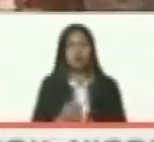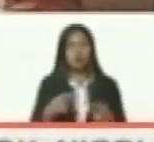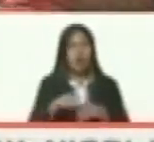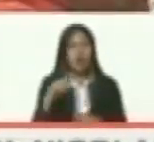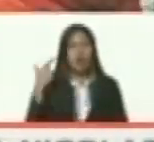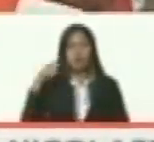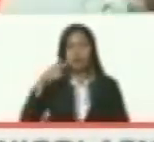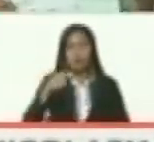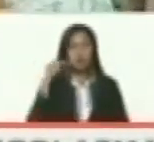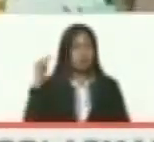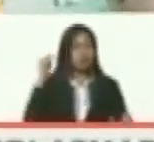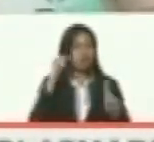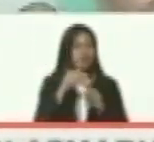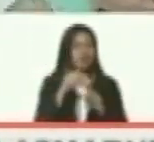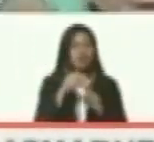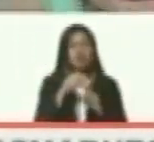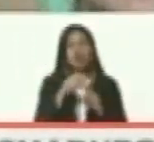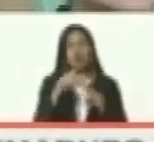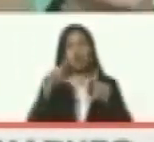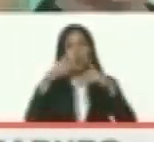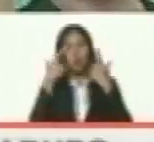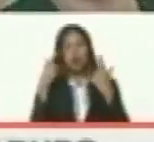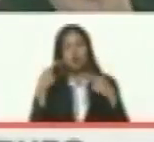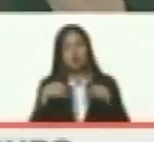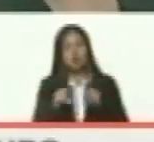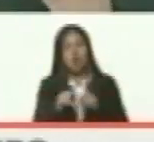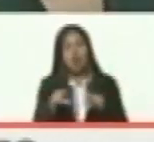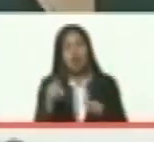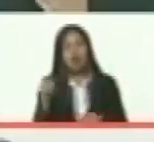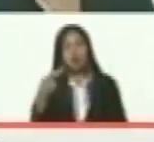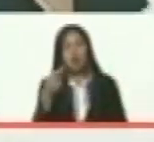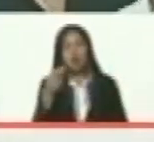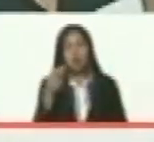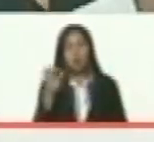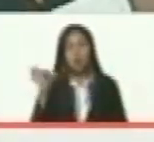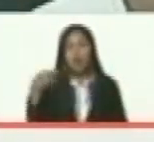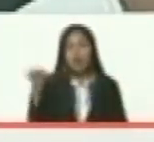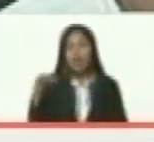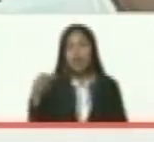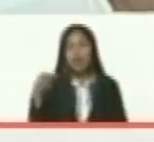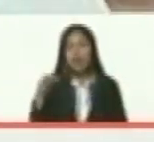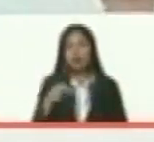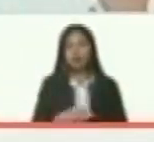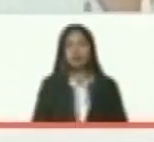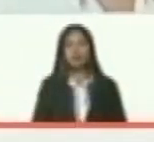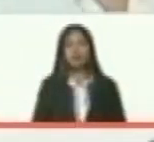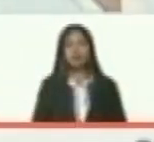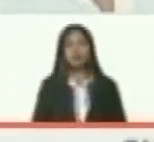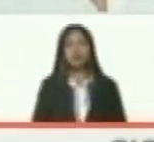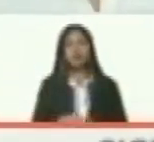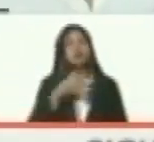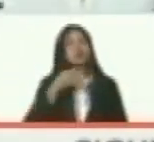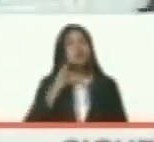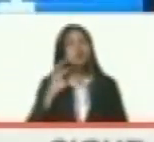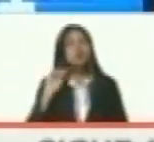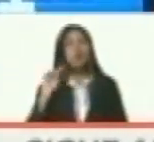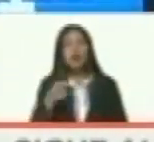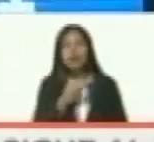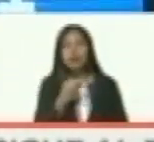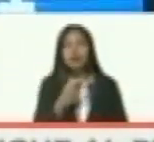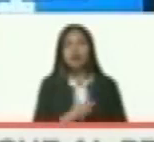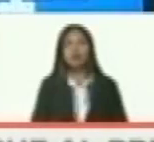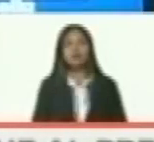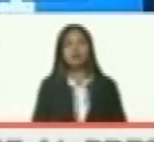transporte directo, usted agarra La Guaira, Guarena. La Guaira, Guarena, las dos empiezan por Guá. Guá,